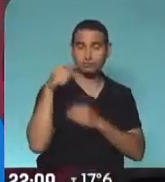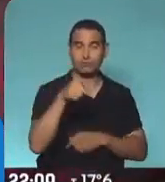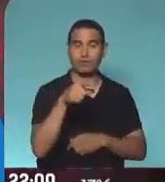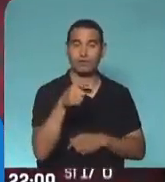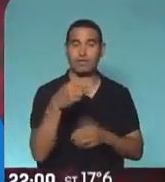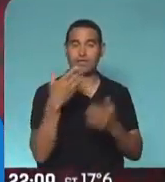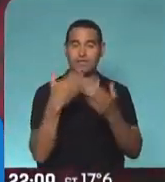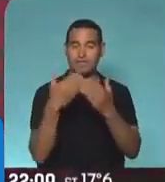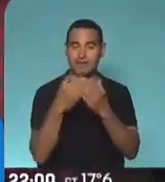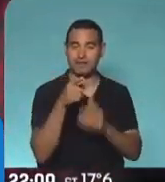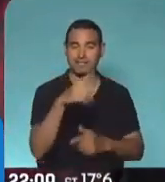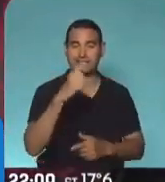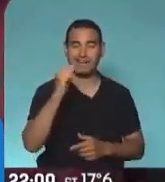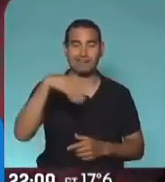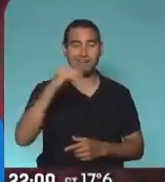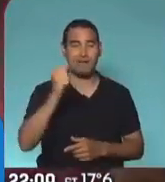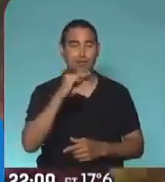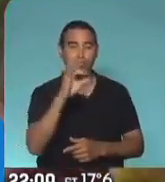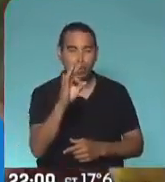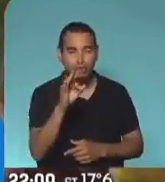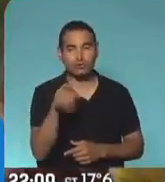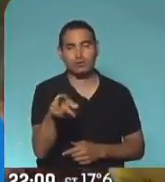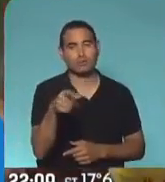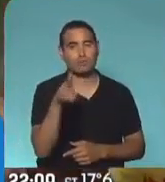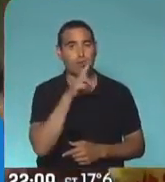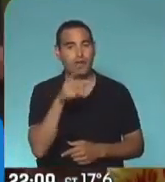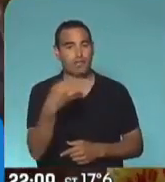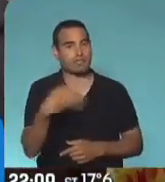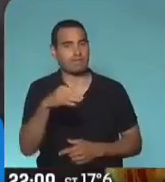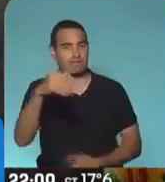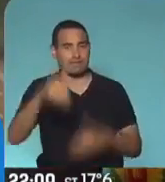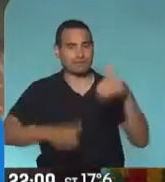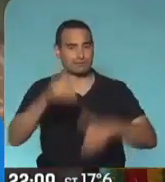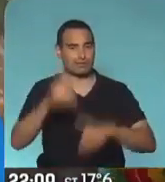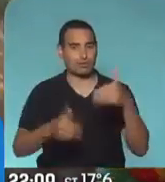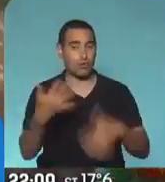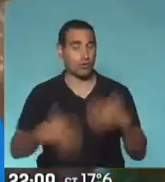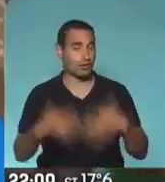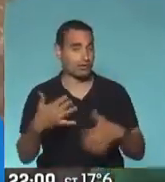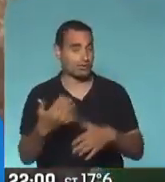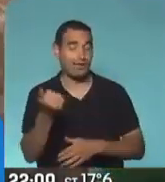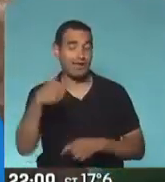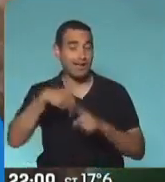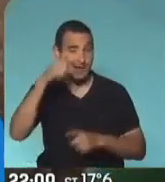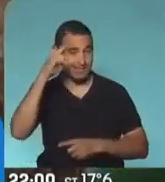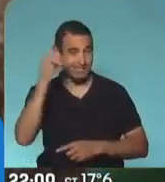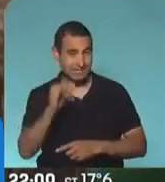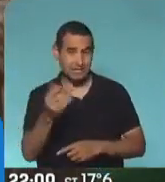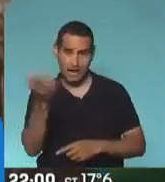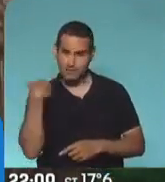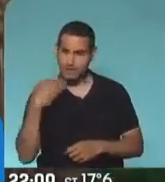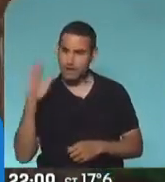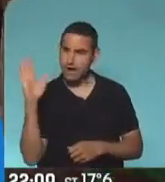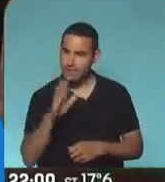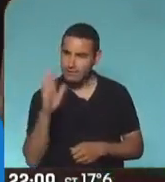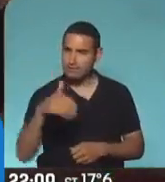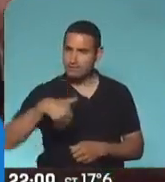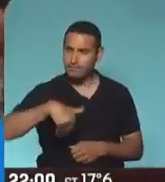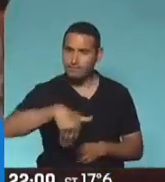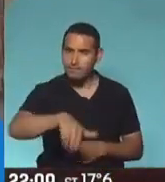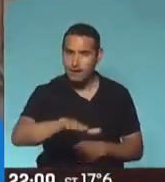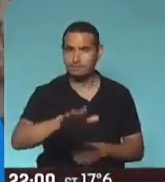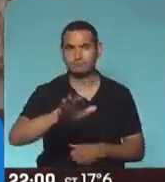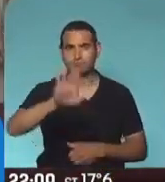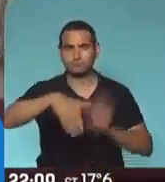ultraderechista Luis Fernando Camacho, a llamar en forma urgente a elecciones, Áñez, luego de amenazar hacer la convocatoria